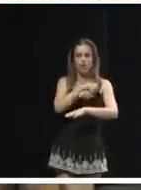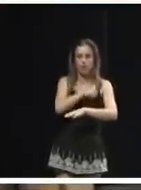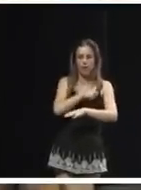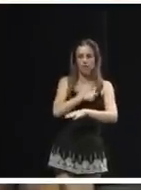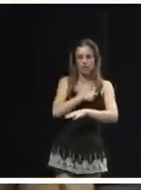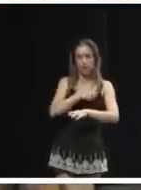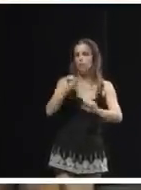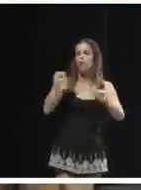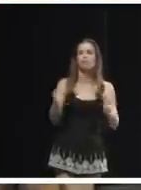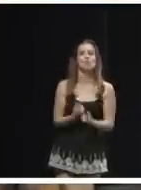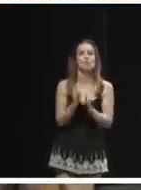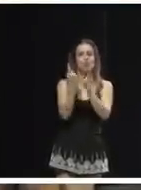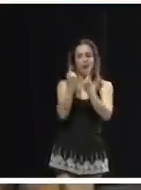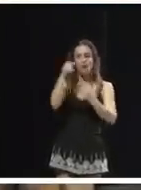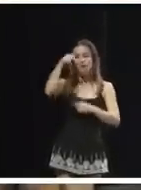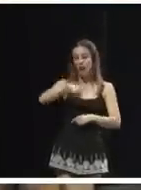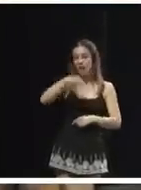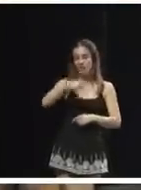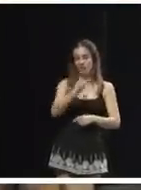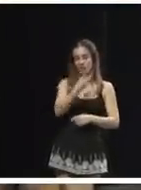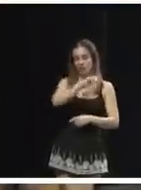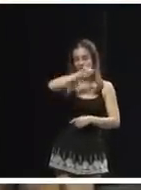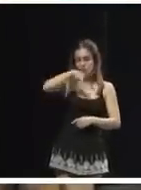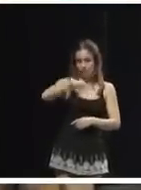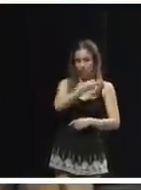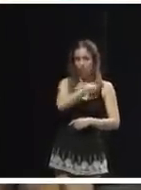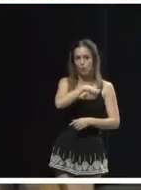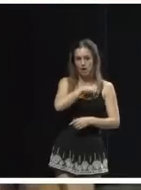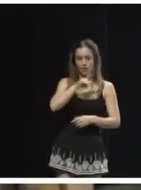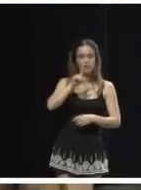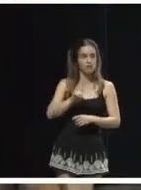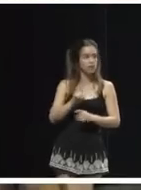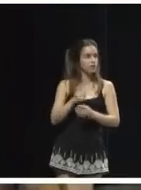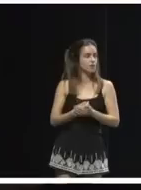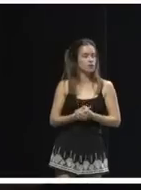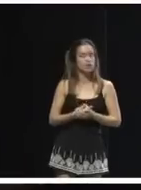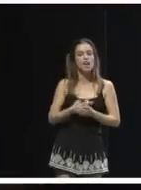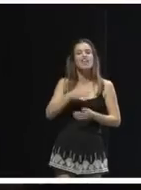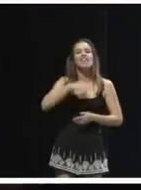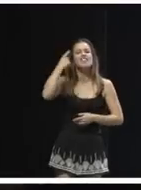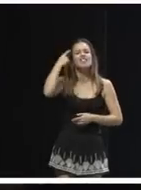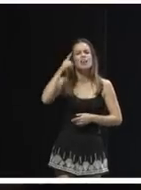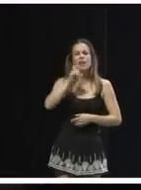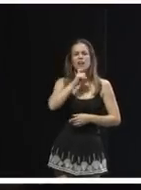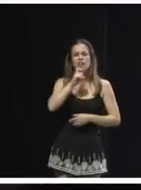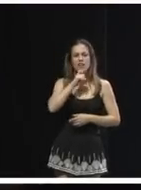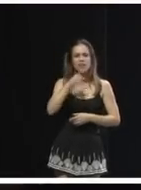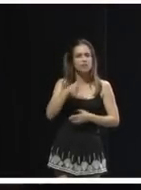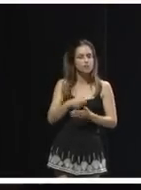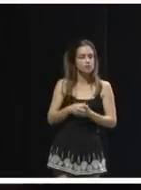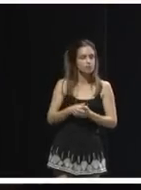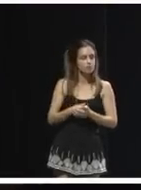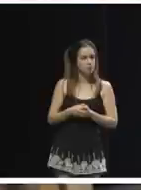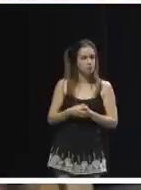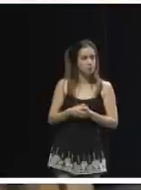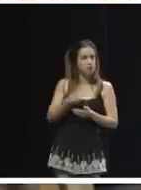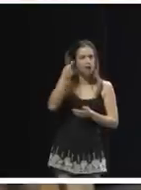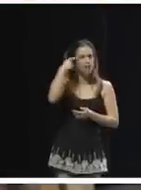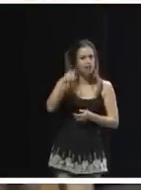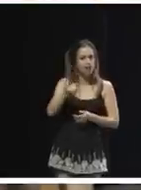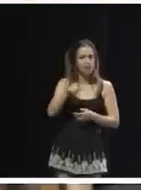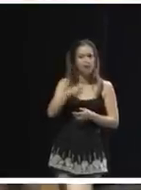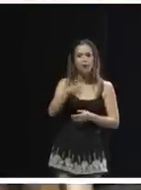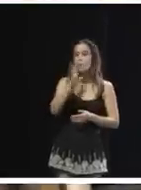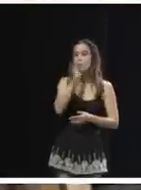de trabajadores. ¿Y sabéis por qué lo hemos hecho? Por algo que sabe muy bien Carlos Adi. ¿Sabéis que, por